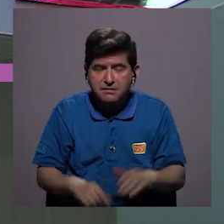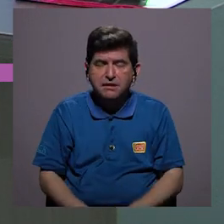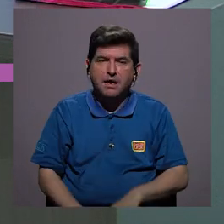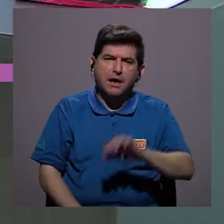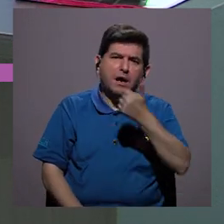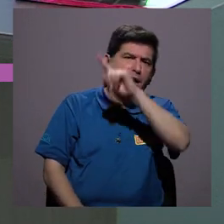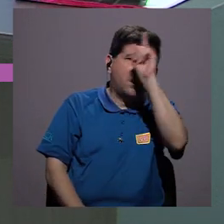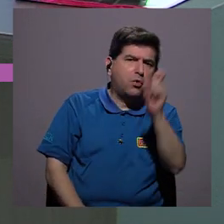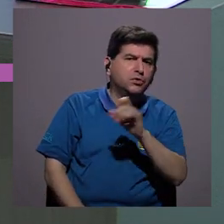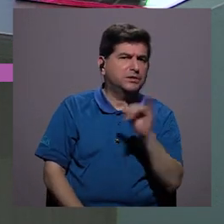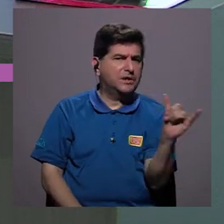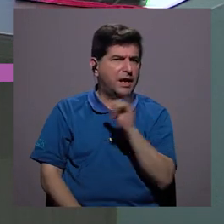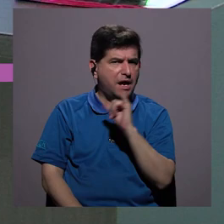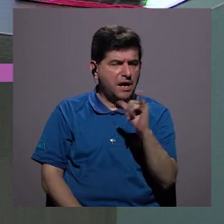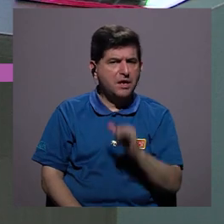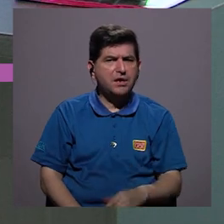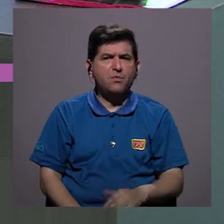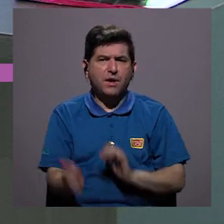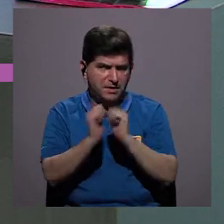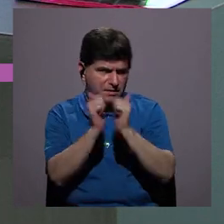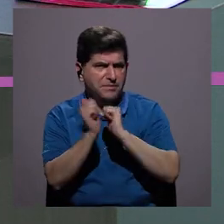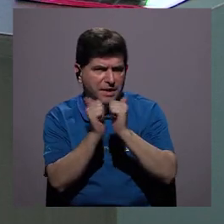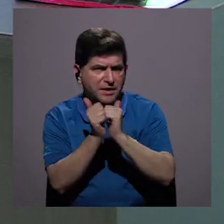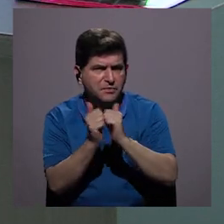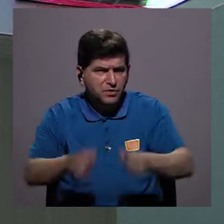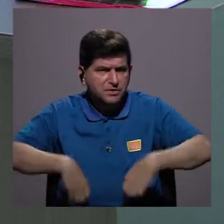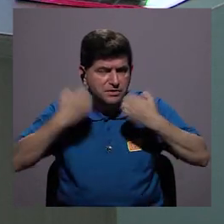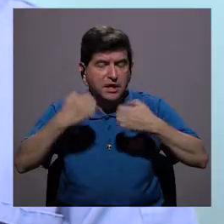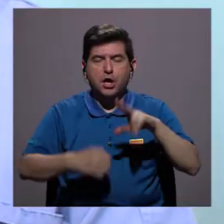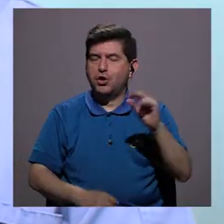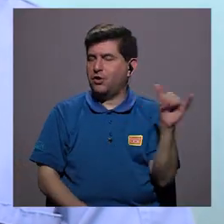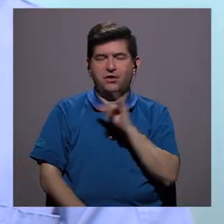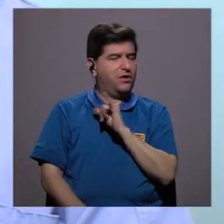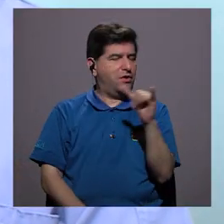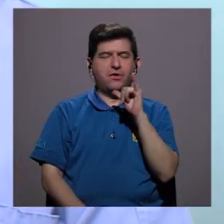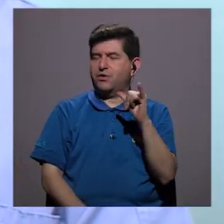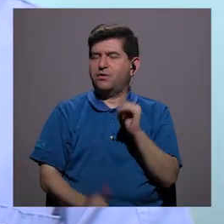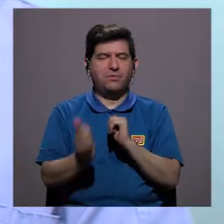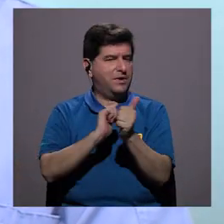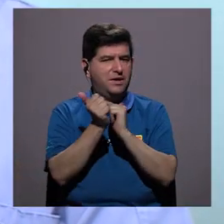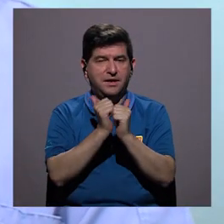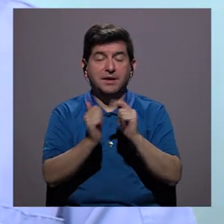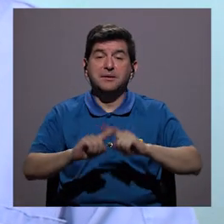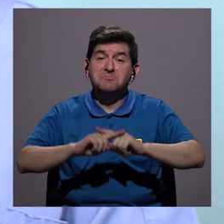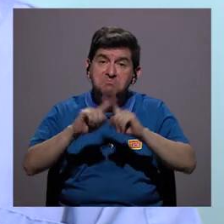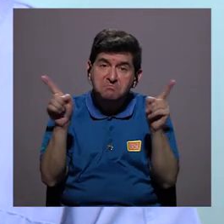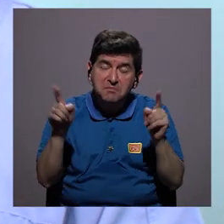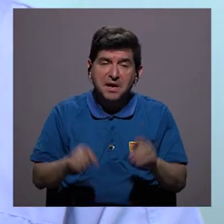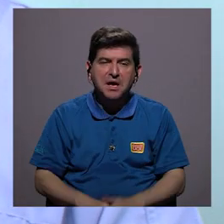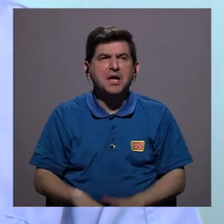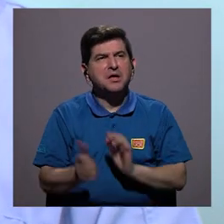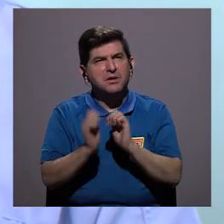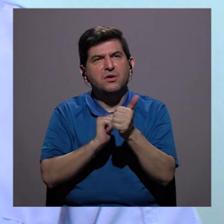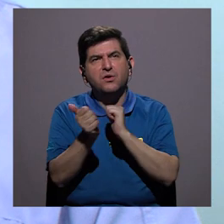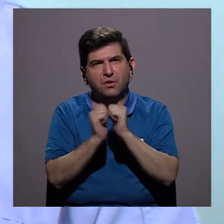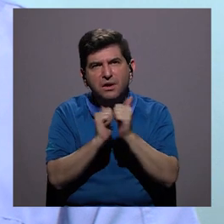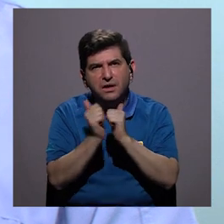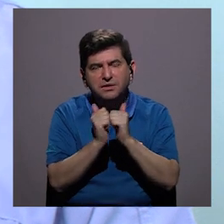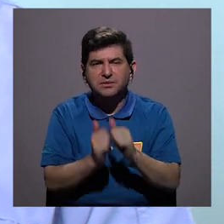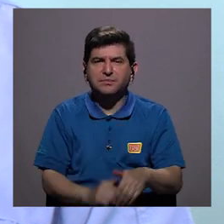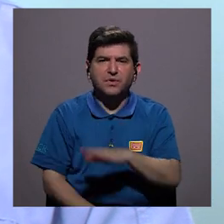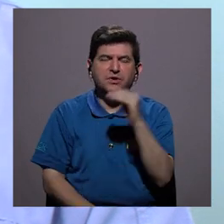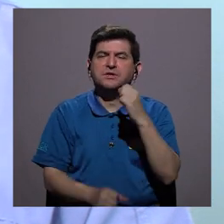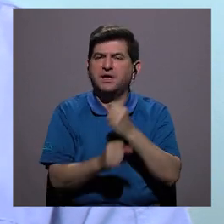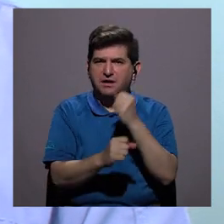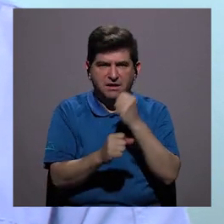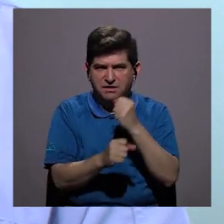es otra pregunta, ¿son las mismas que para hacer ejercicio? No son las mismas, pero digamos, las de hacer ejercicios y las